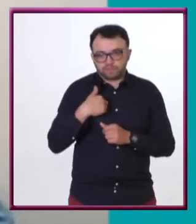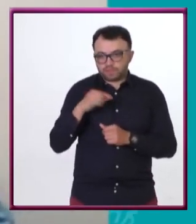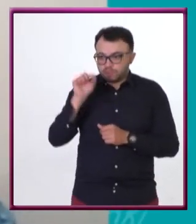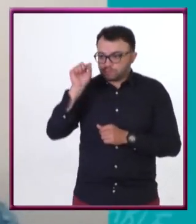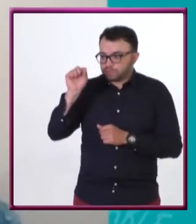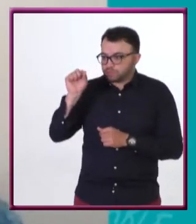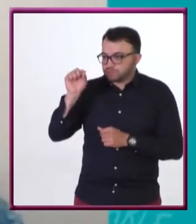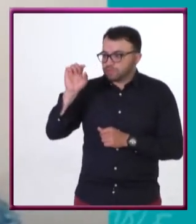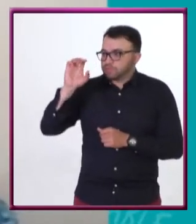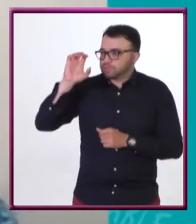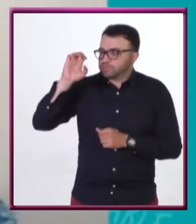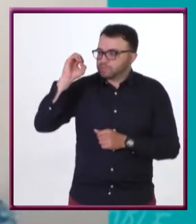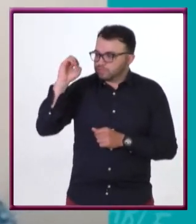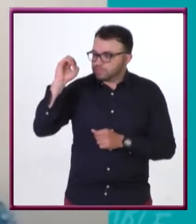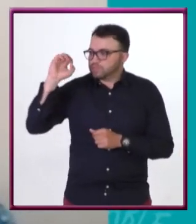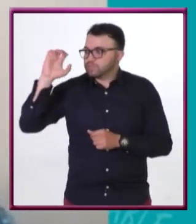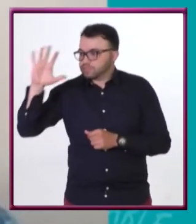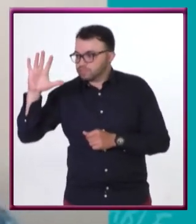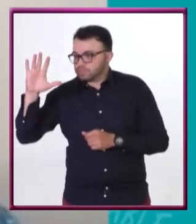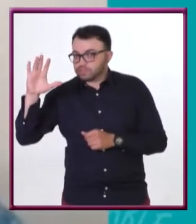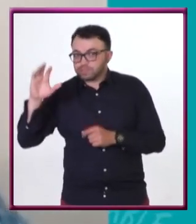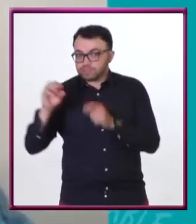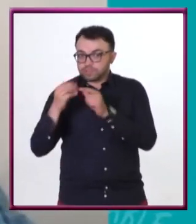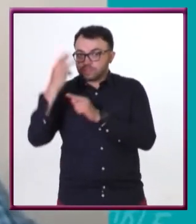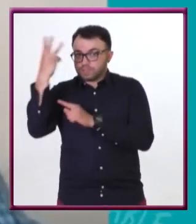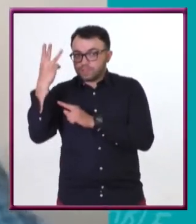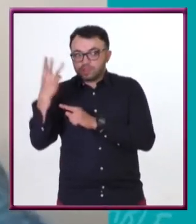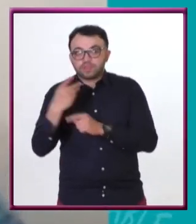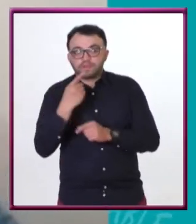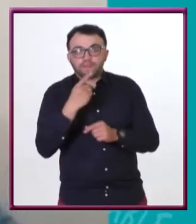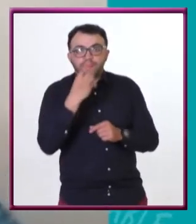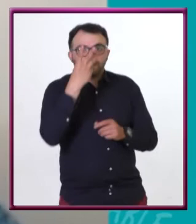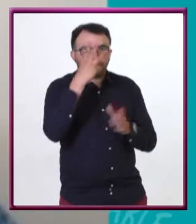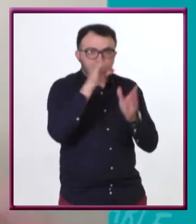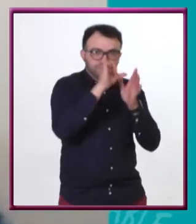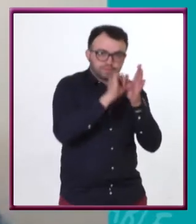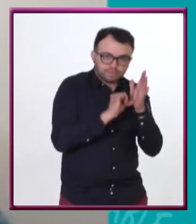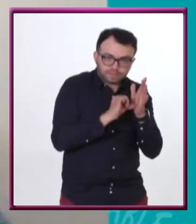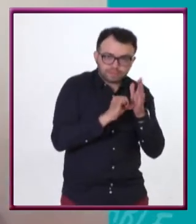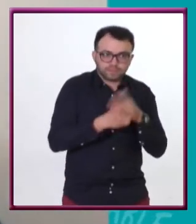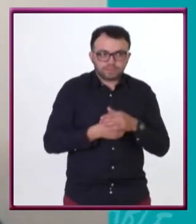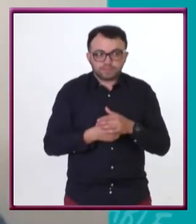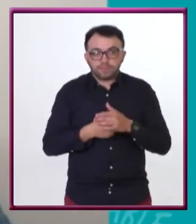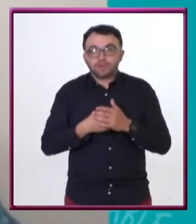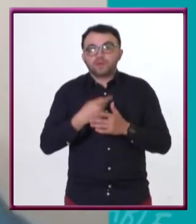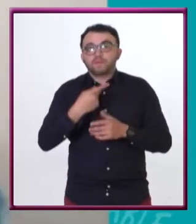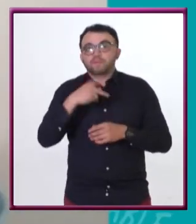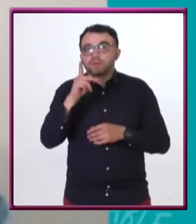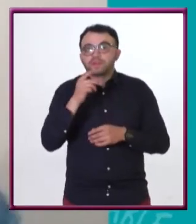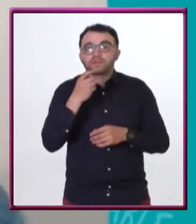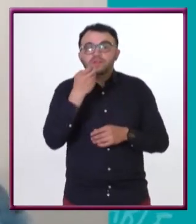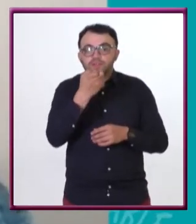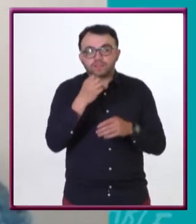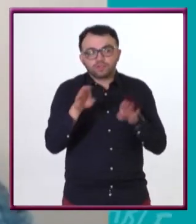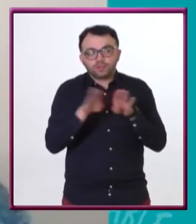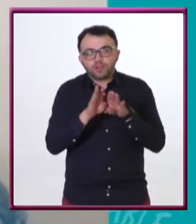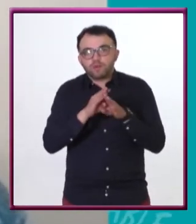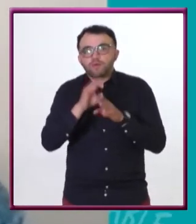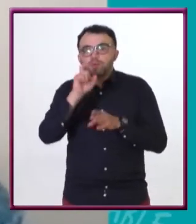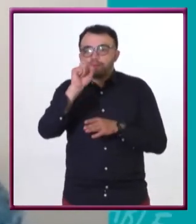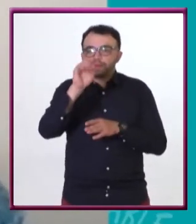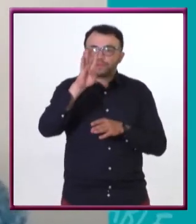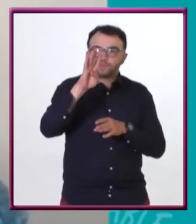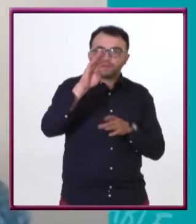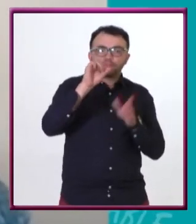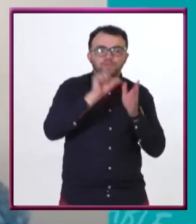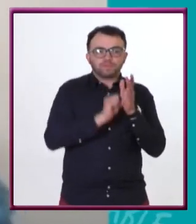3, serían de 3 meses. Pero, como no son 3 meses, son 24 meses. Entonces van sumando el